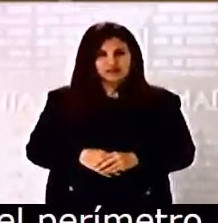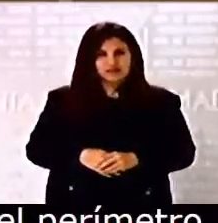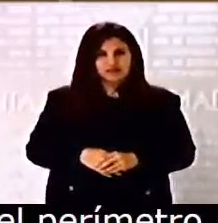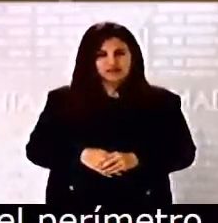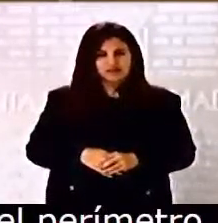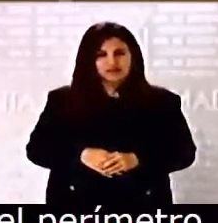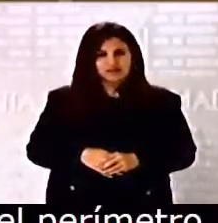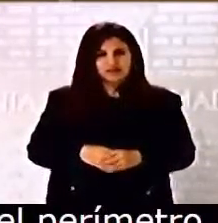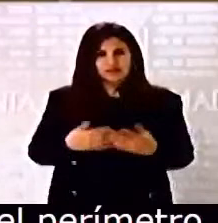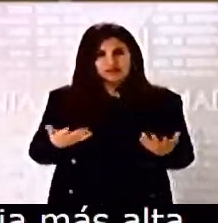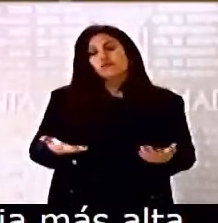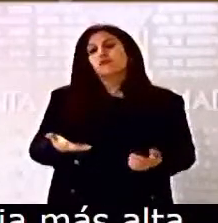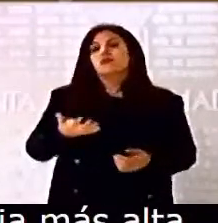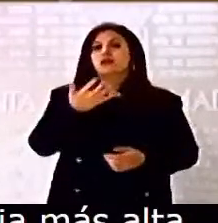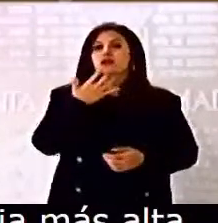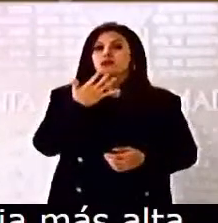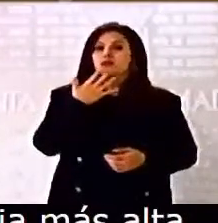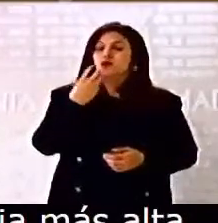En el caso del